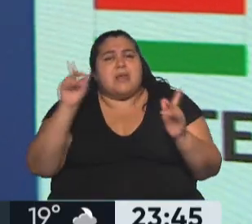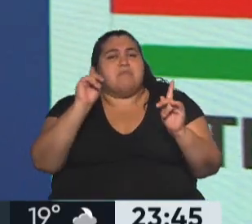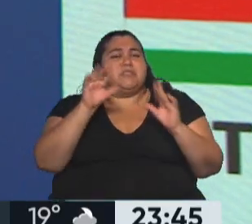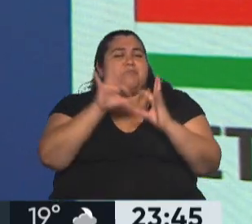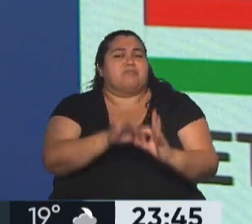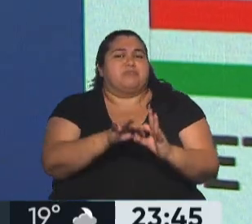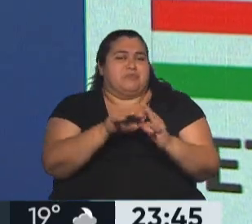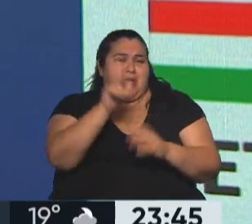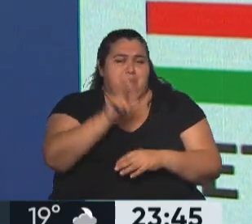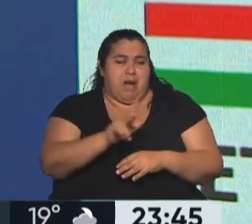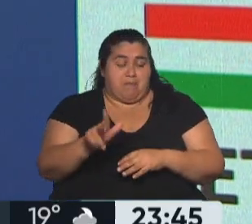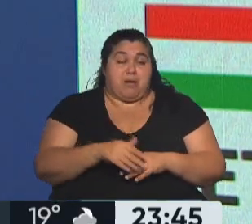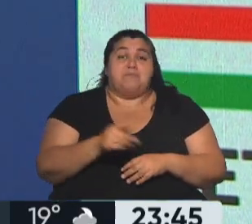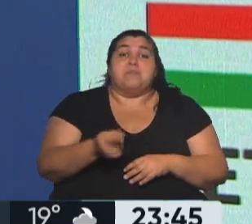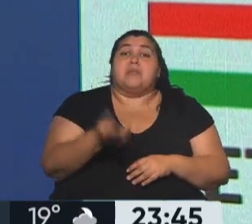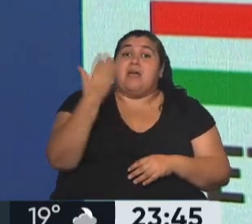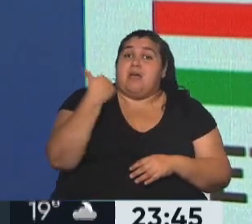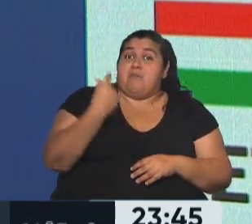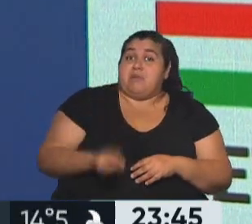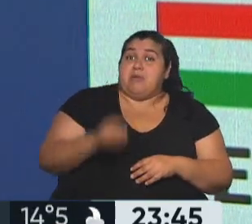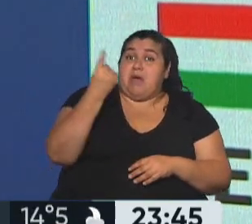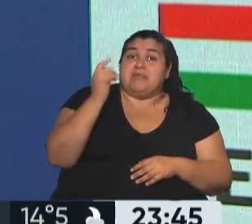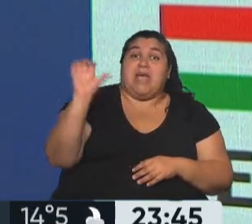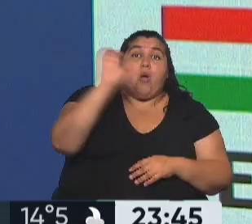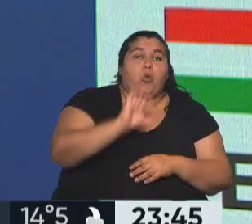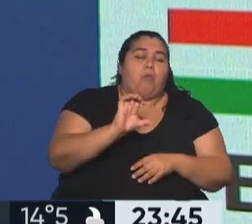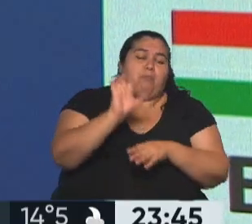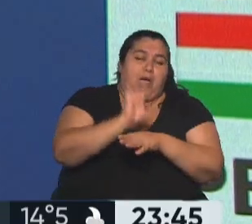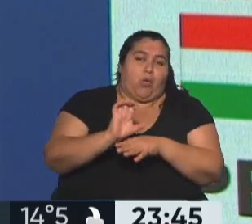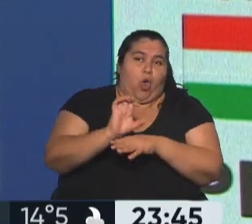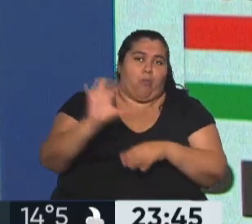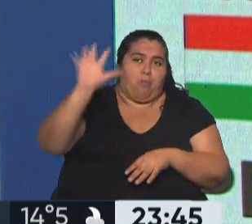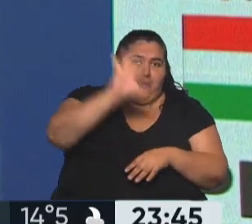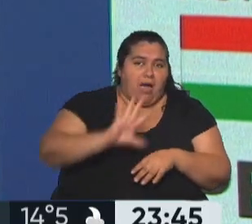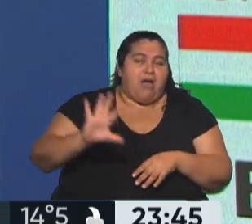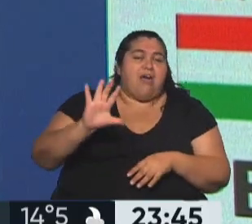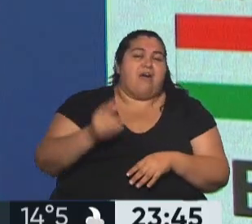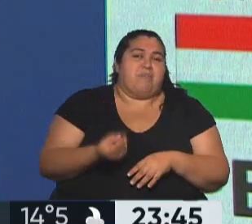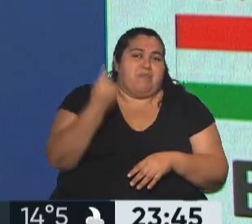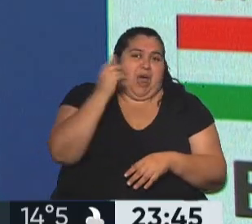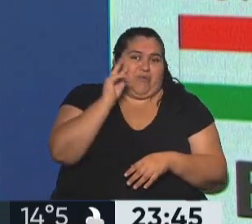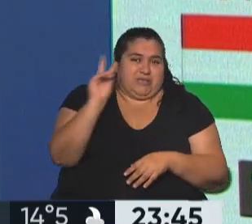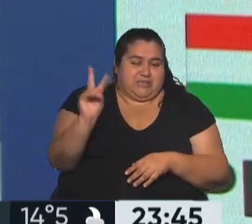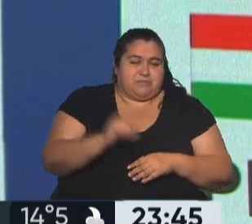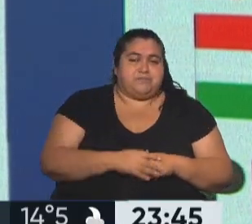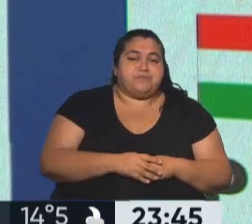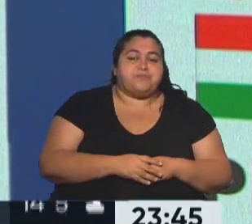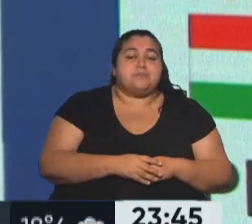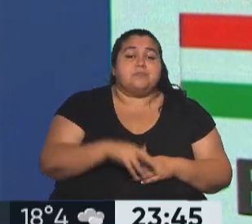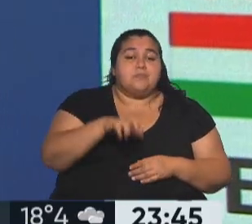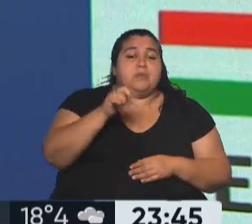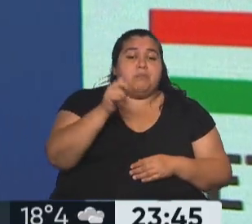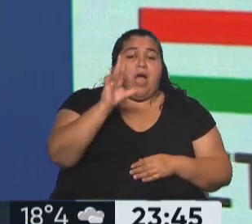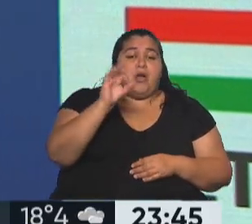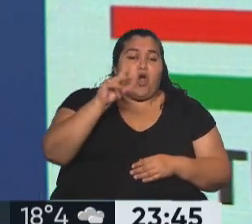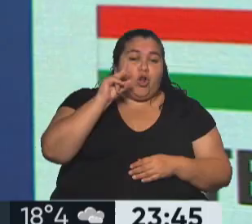primer Papa no europeo, ahora se supone que va a haber una elección de un europeo y pica en punta Pietro Parolin, italiano